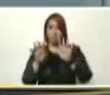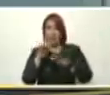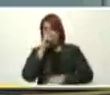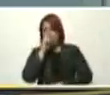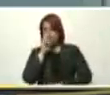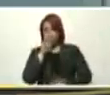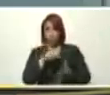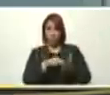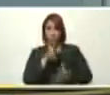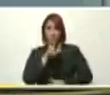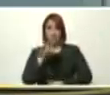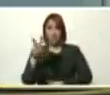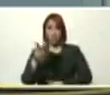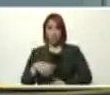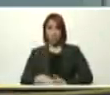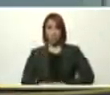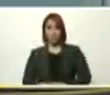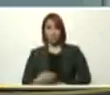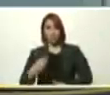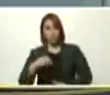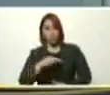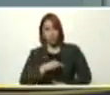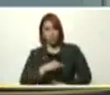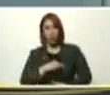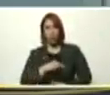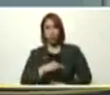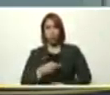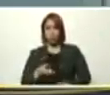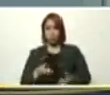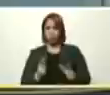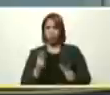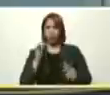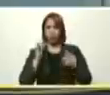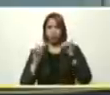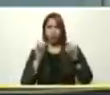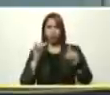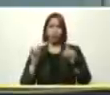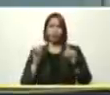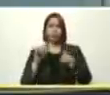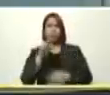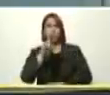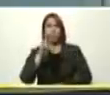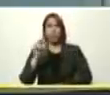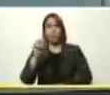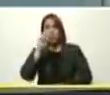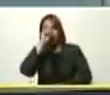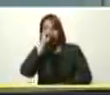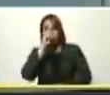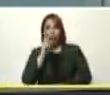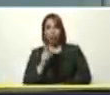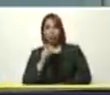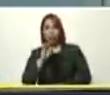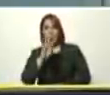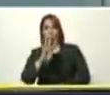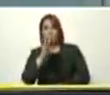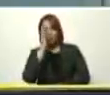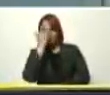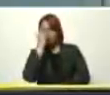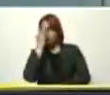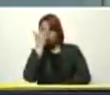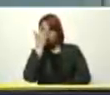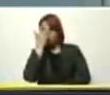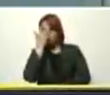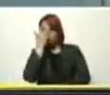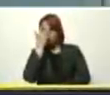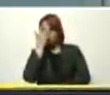año 2022, vamos a estar conmemorando los 30 años del 4 de febrero y